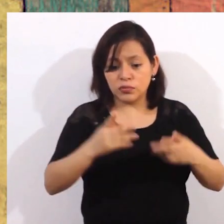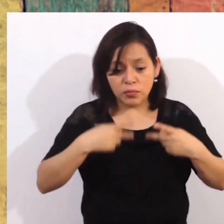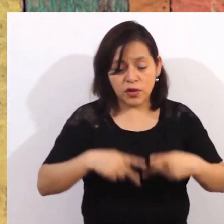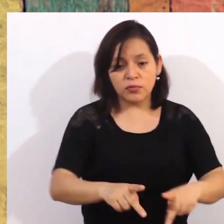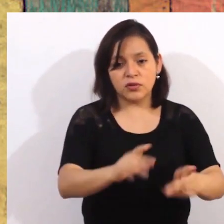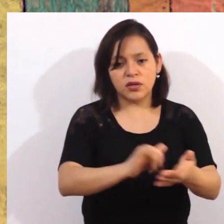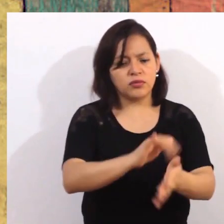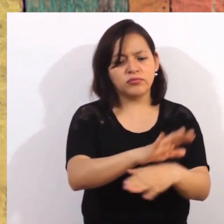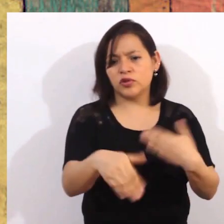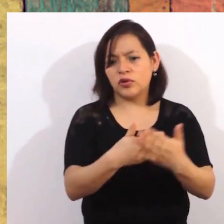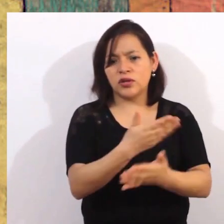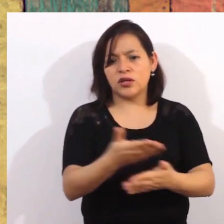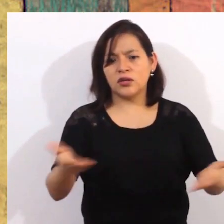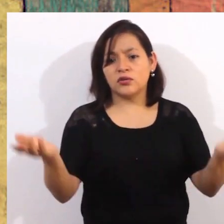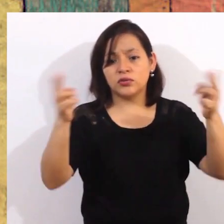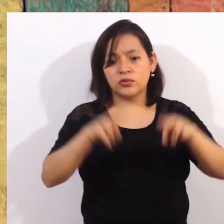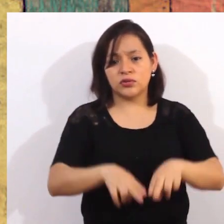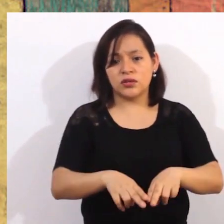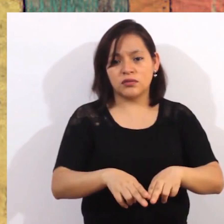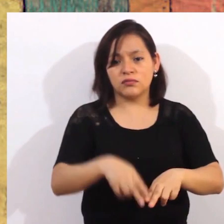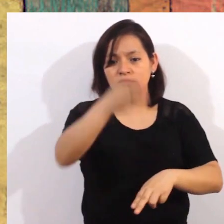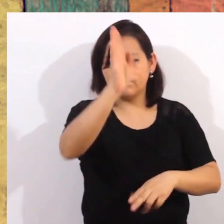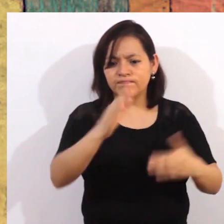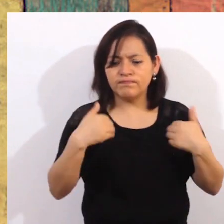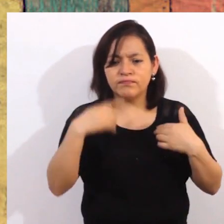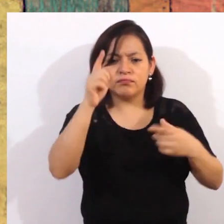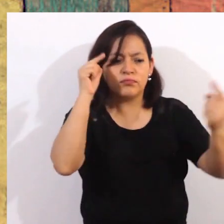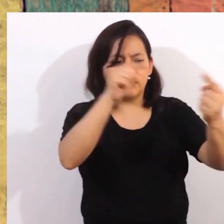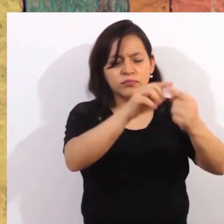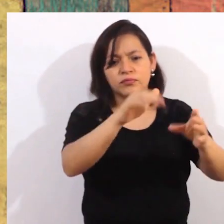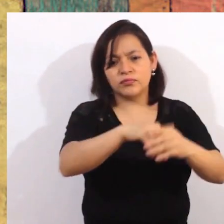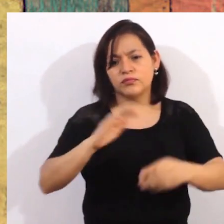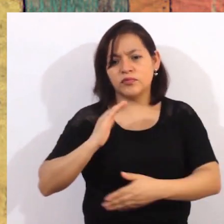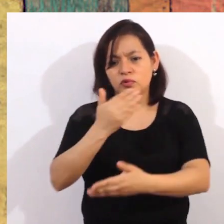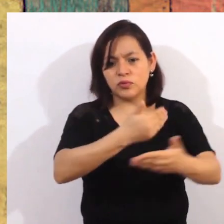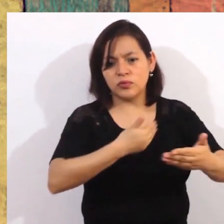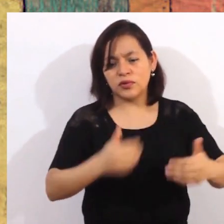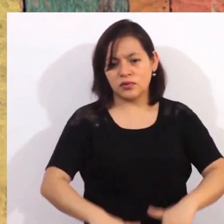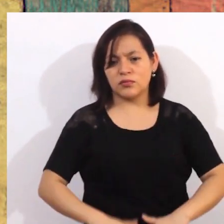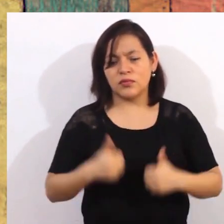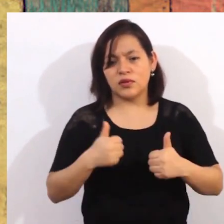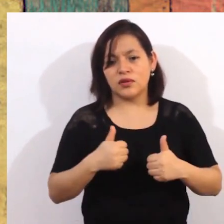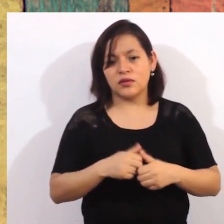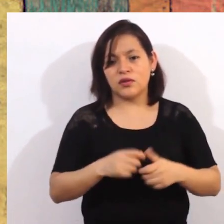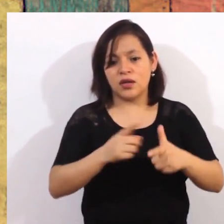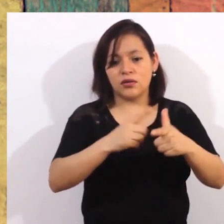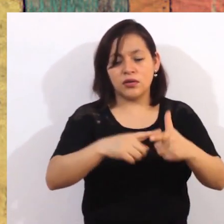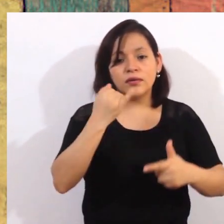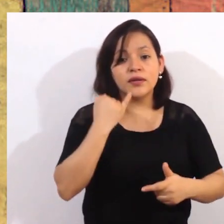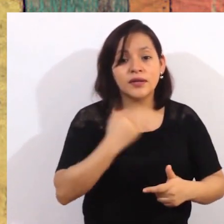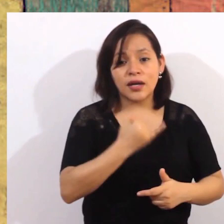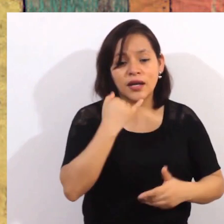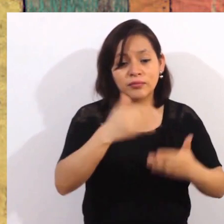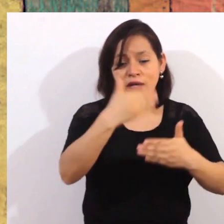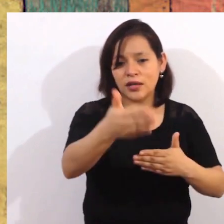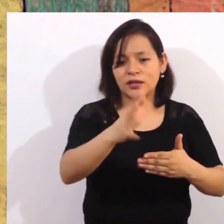suceda, tiene un propósito en nuestras vidas. Israel, de aquí en adelante, no